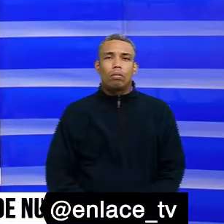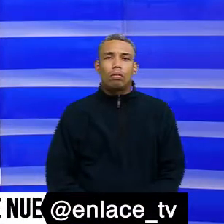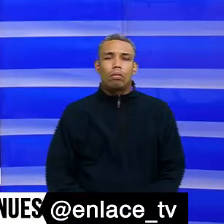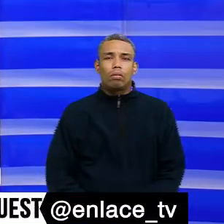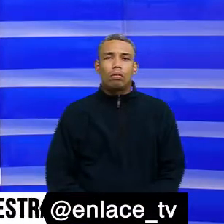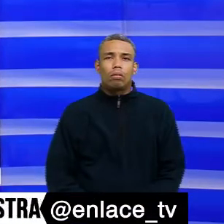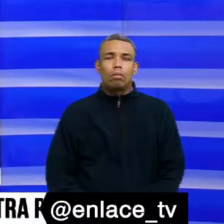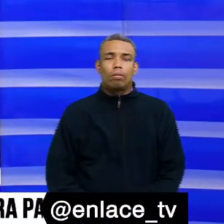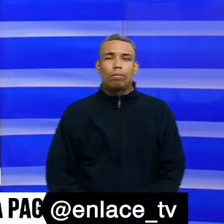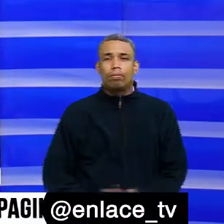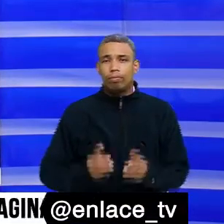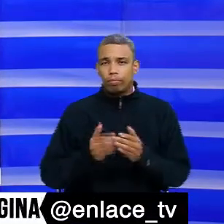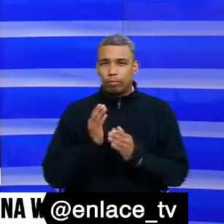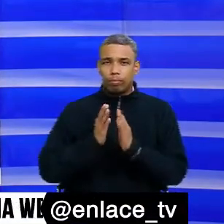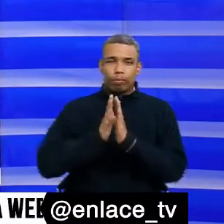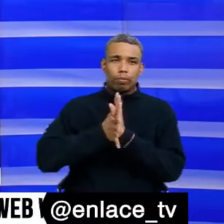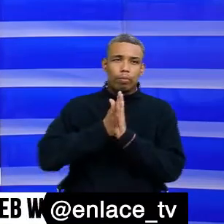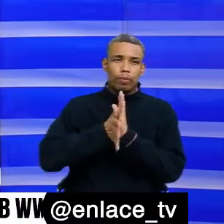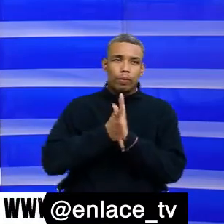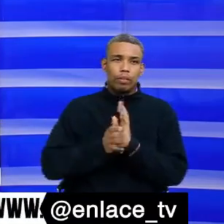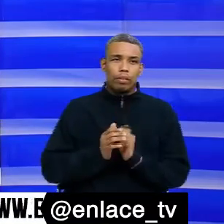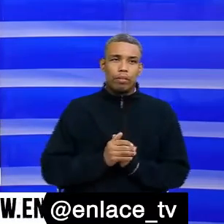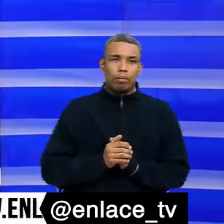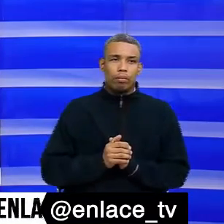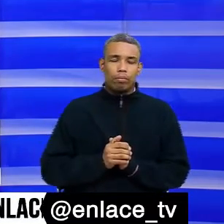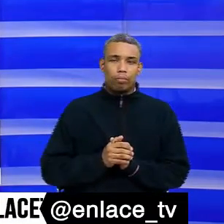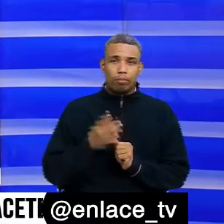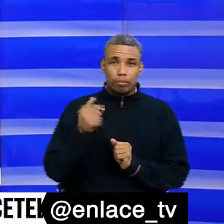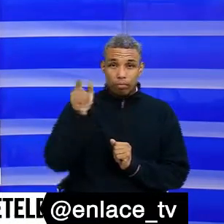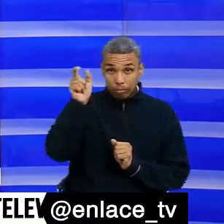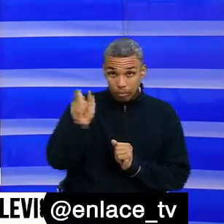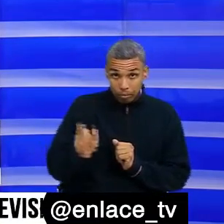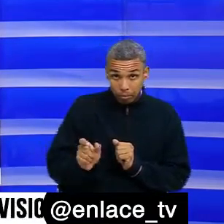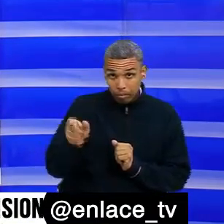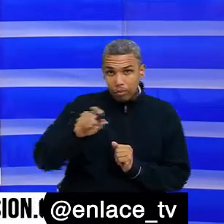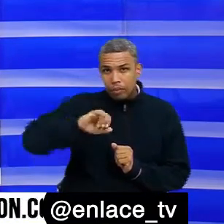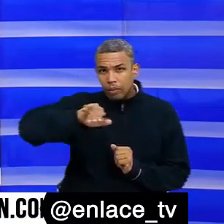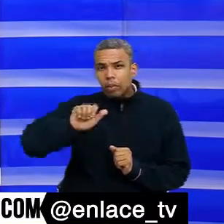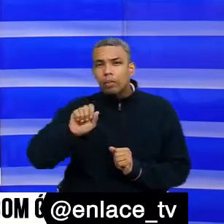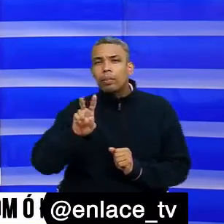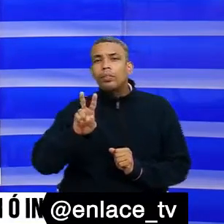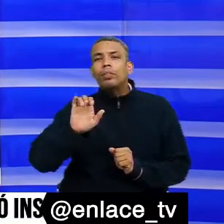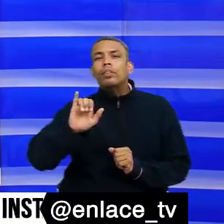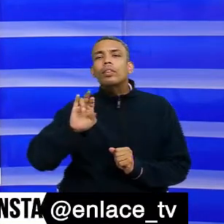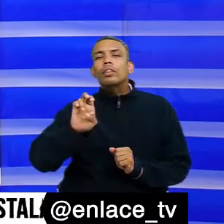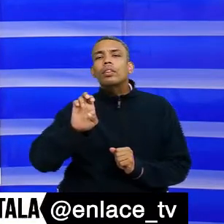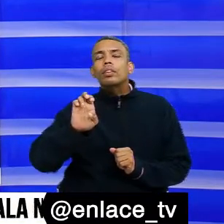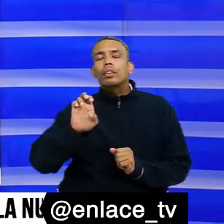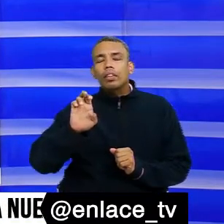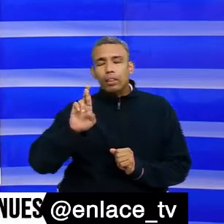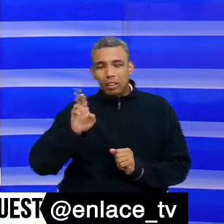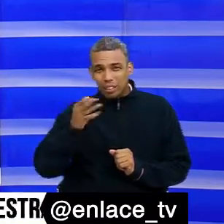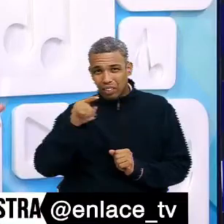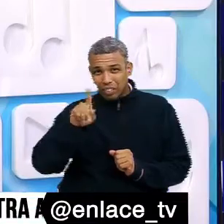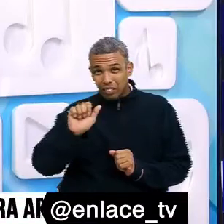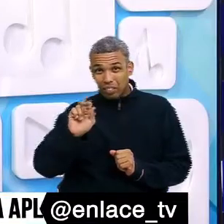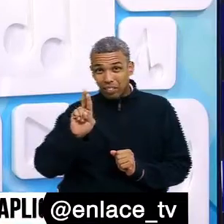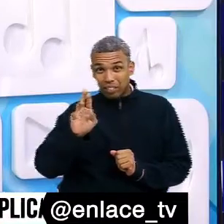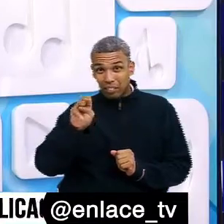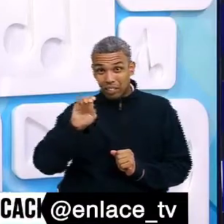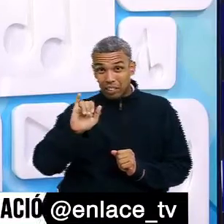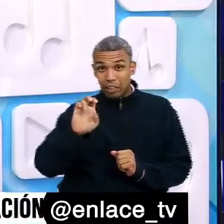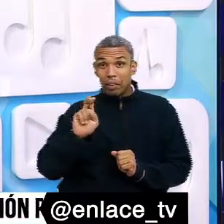Iniciando con nuestra información, les cuento que el barranqueño Javier Sarmiento se estrenó como juez nacional de caballos de paso. Lo hizo